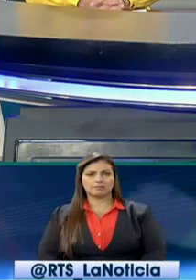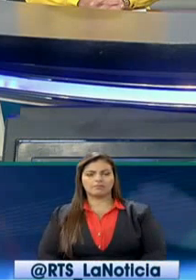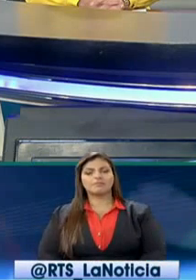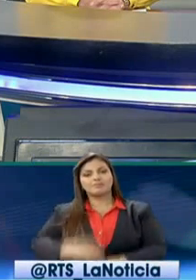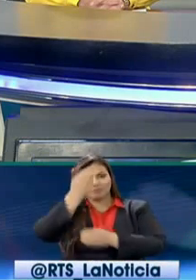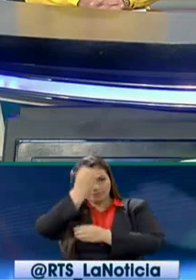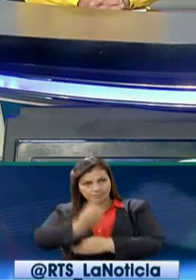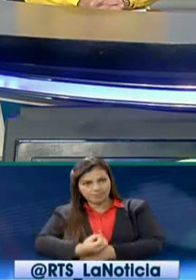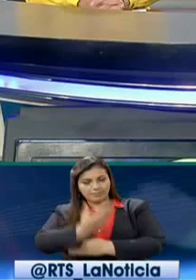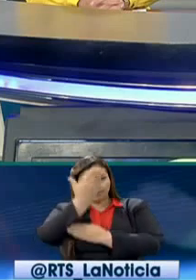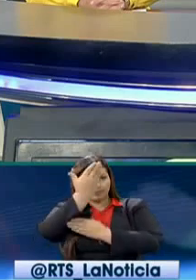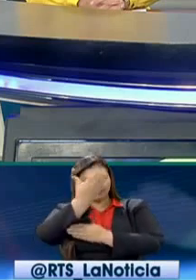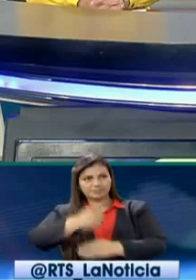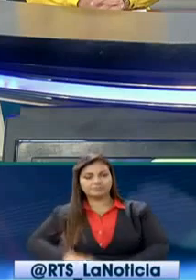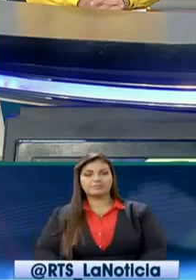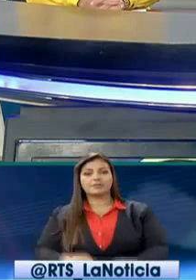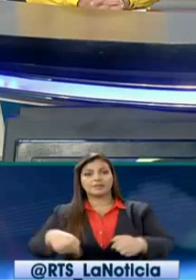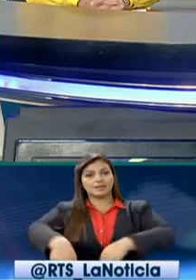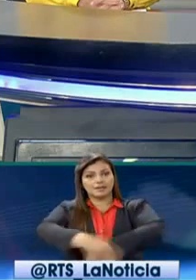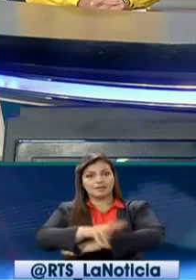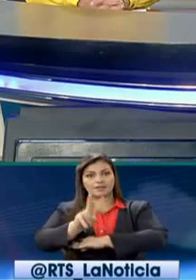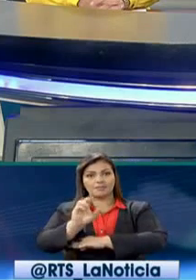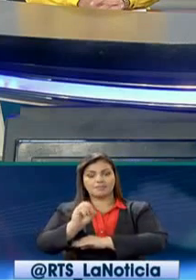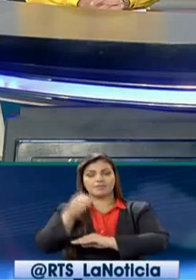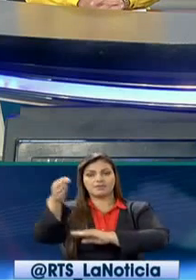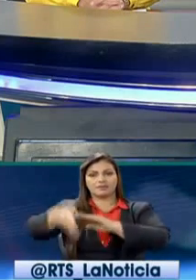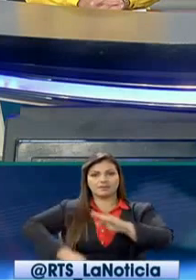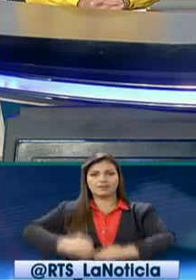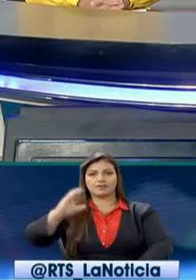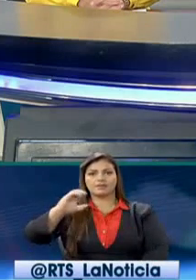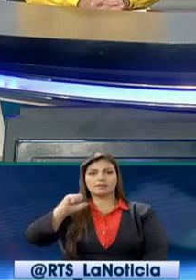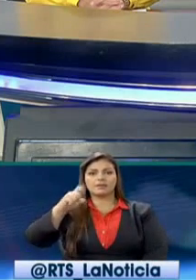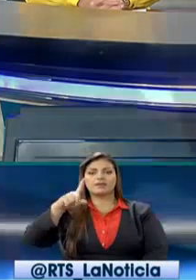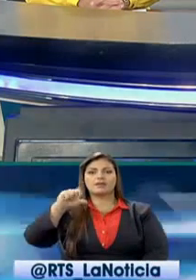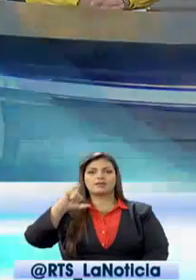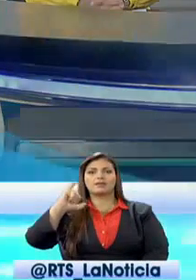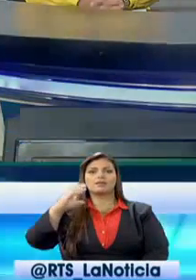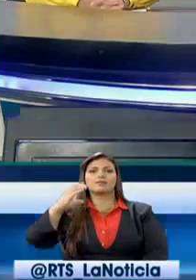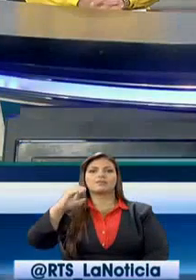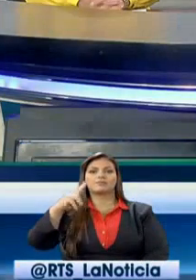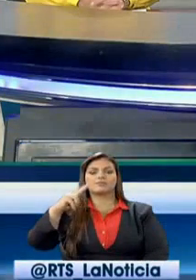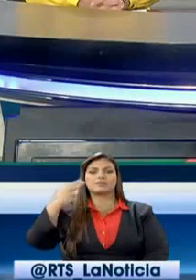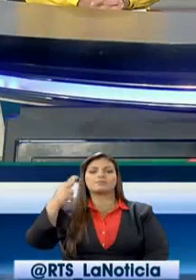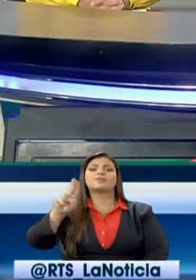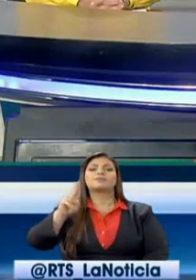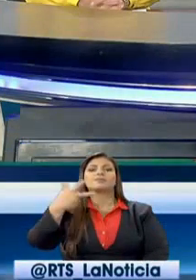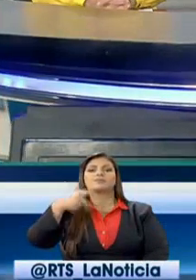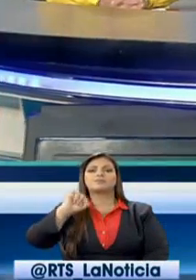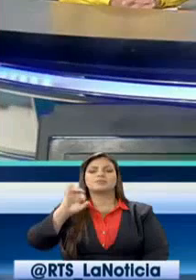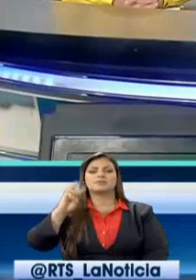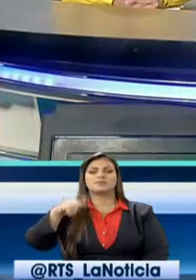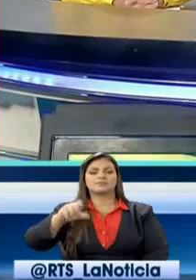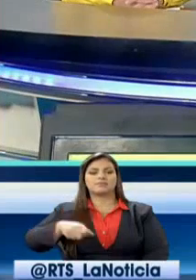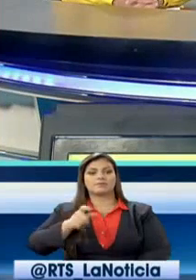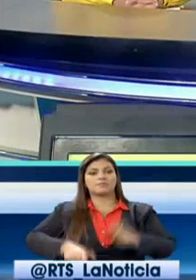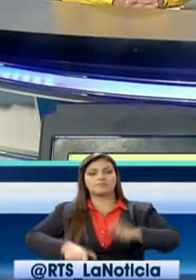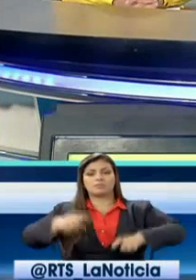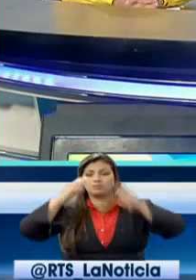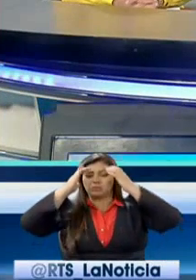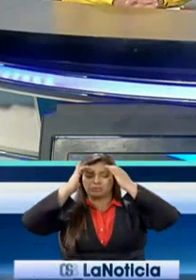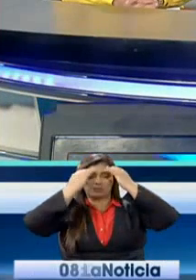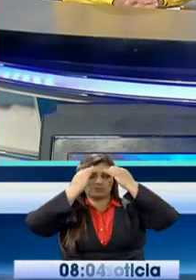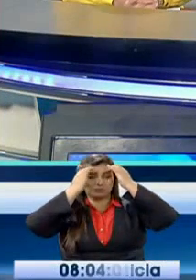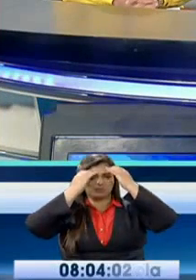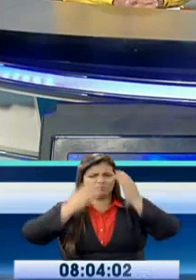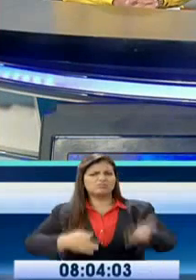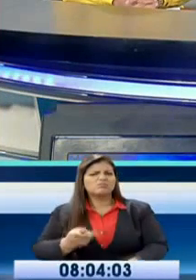Buenos días, me encuentro en la 20 y Maldonado, 20 entre Maldonado y Calicuchima, en donde los moradores, los vecinos están sumamente preocupados. Aquí días